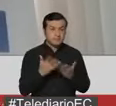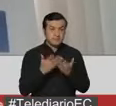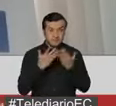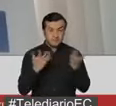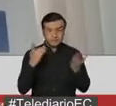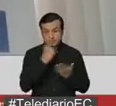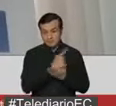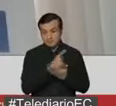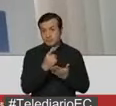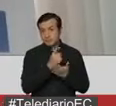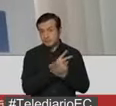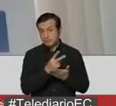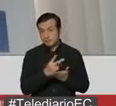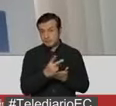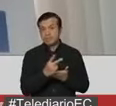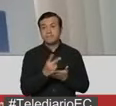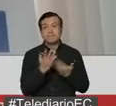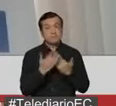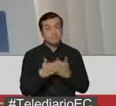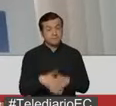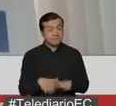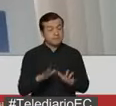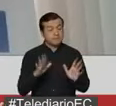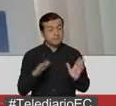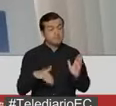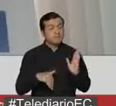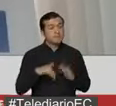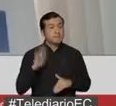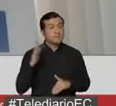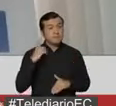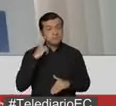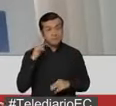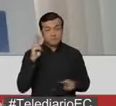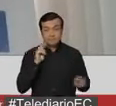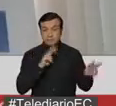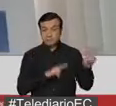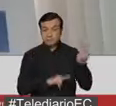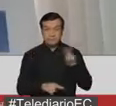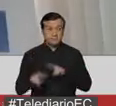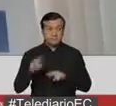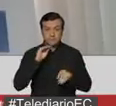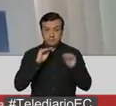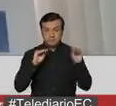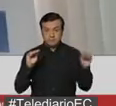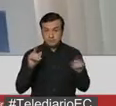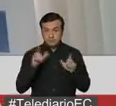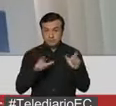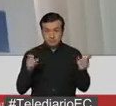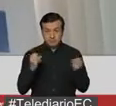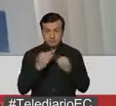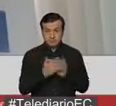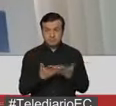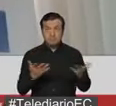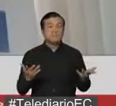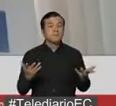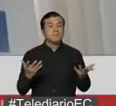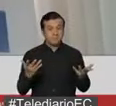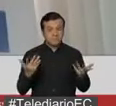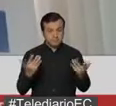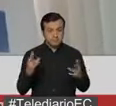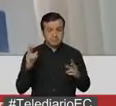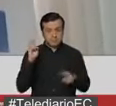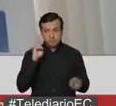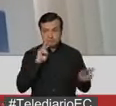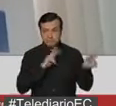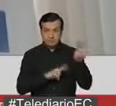dos semanas y sobre todo también es de conocimiento público el comportamiento que ha tenido